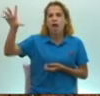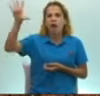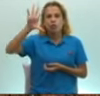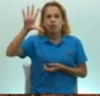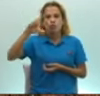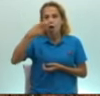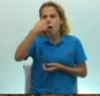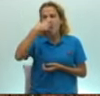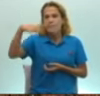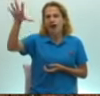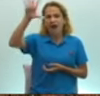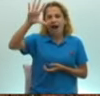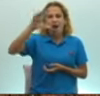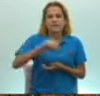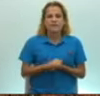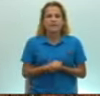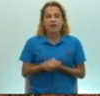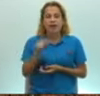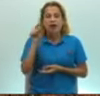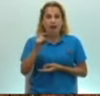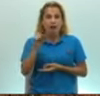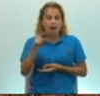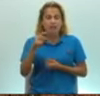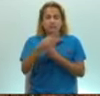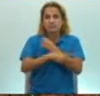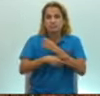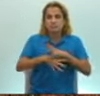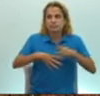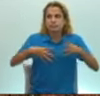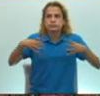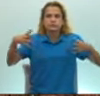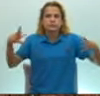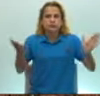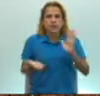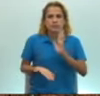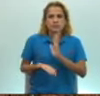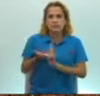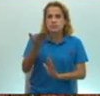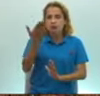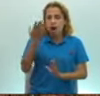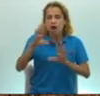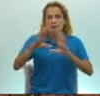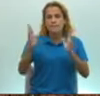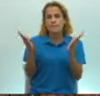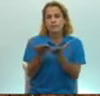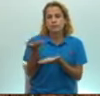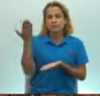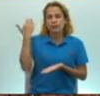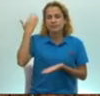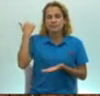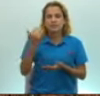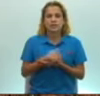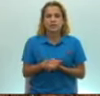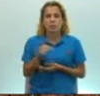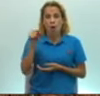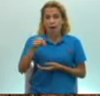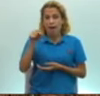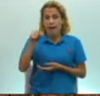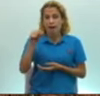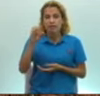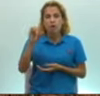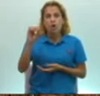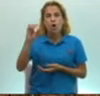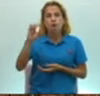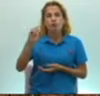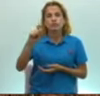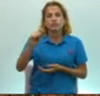en África, en Europa, es decir, va a ser el mayor imperio que se va a desarrollar durante el mundo antiguo y Octavio